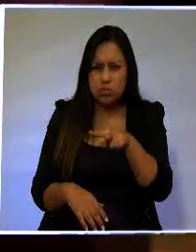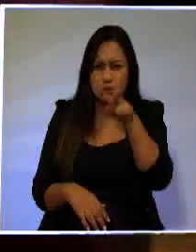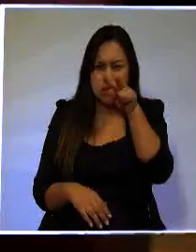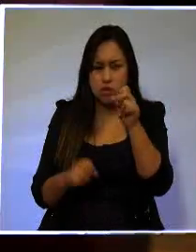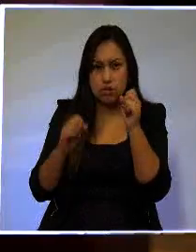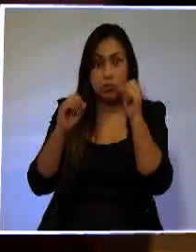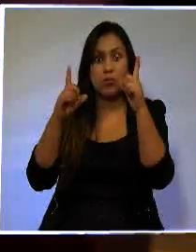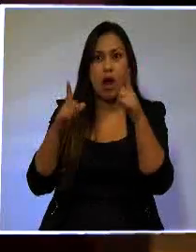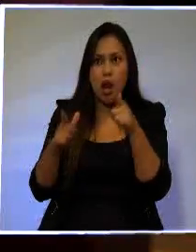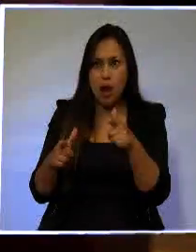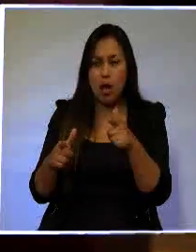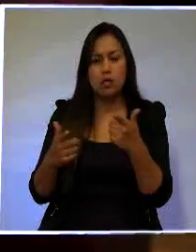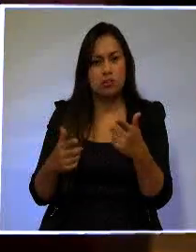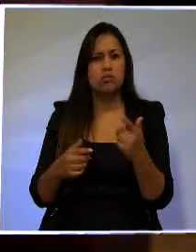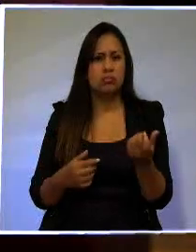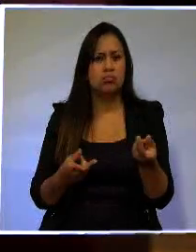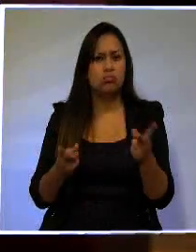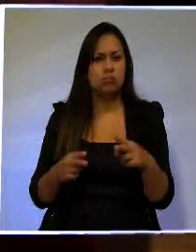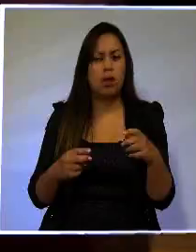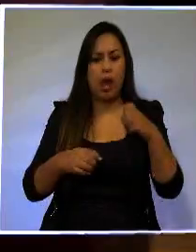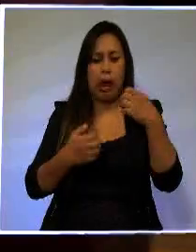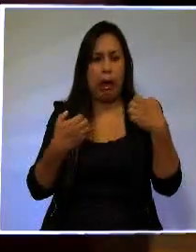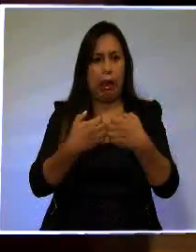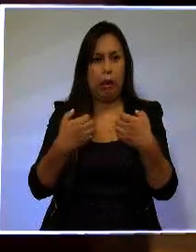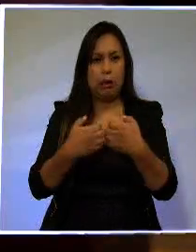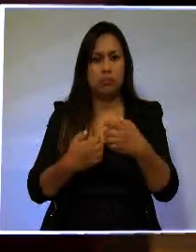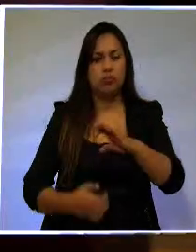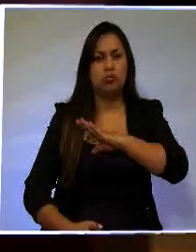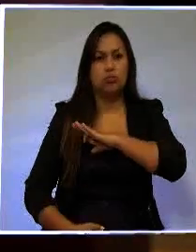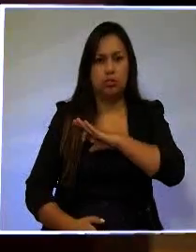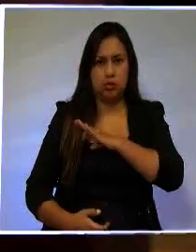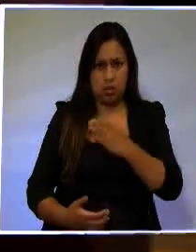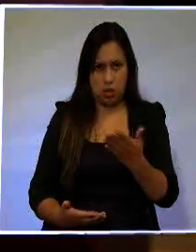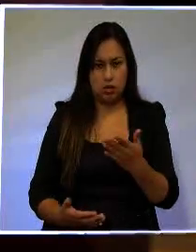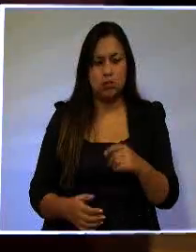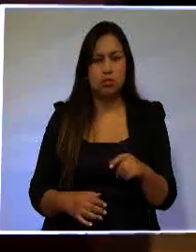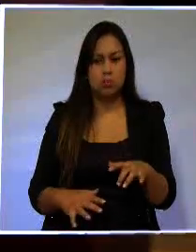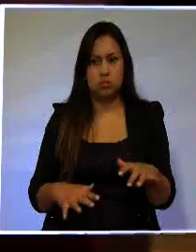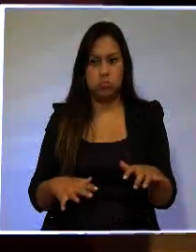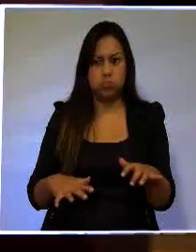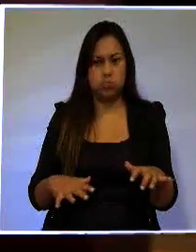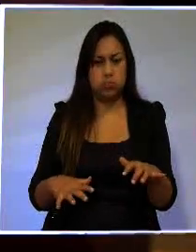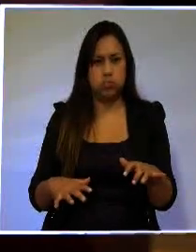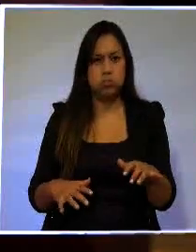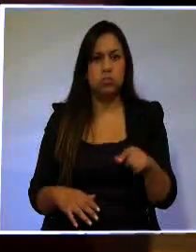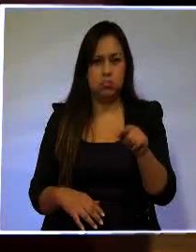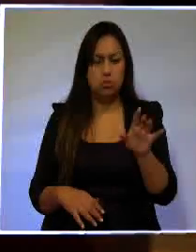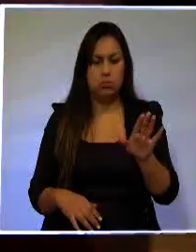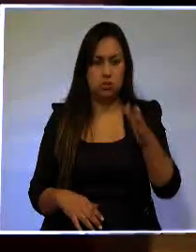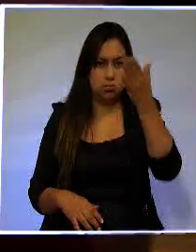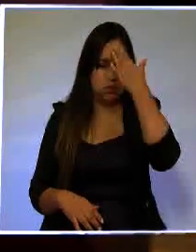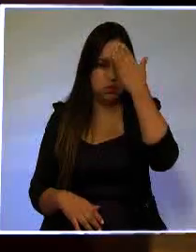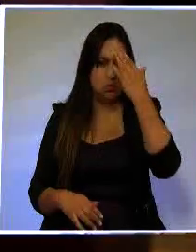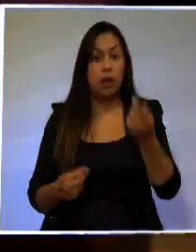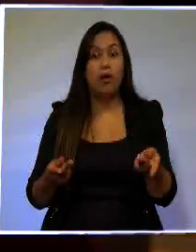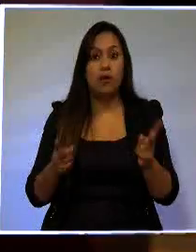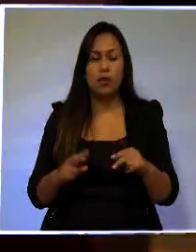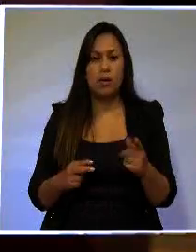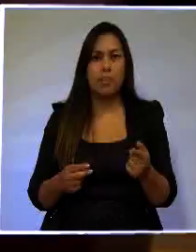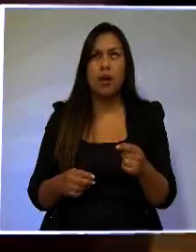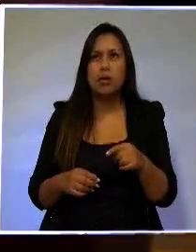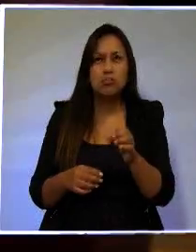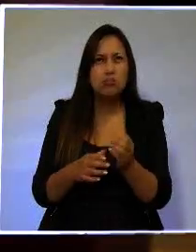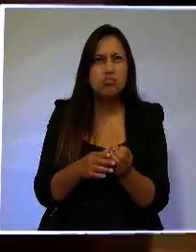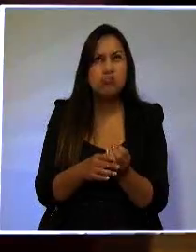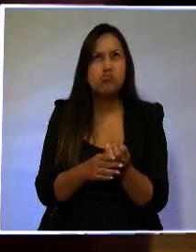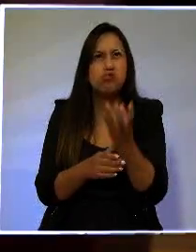de instrumentos que hemos instalado no tenemos la red sísmica tenemos los los sistemas de detección de gases los sistemas